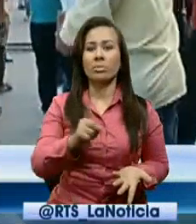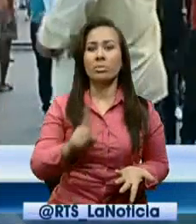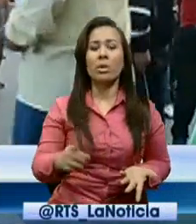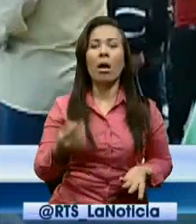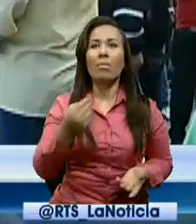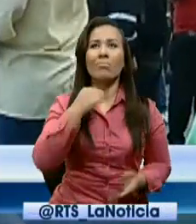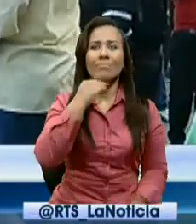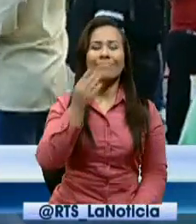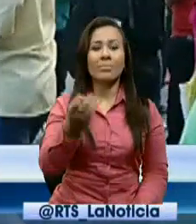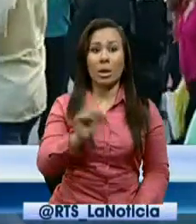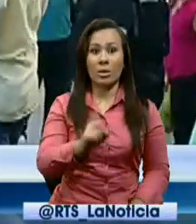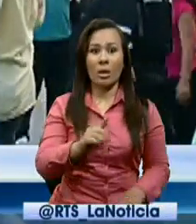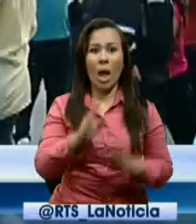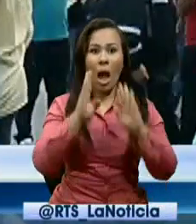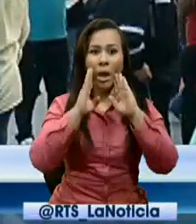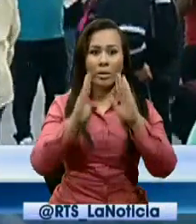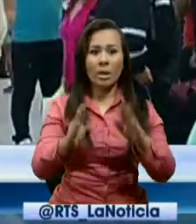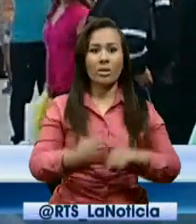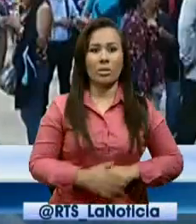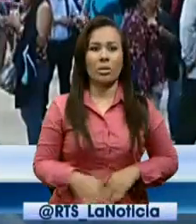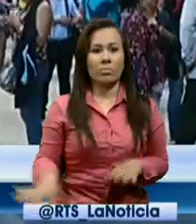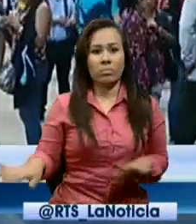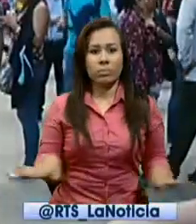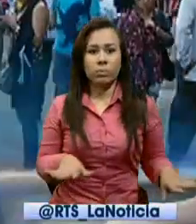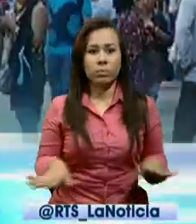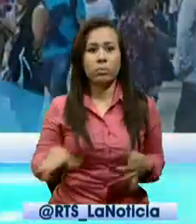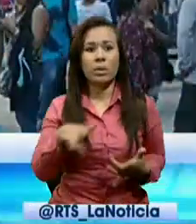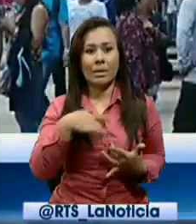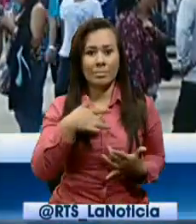realmente un terremoto, un pequeño temblor. Bueno,